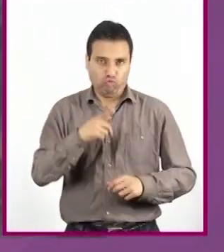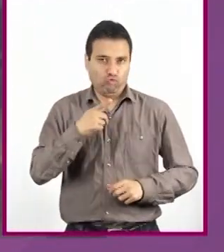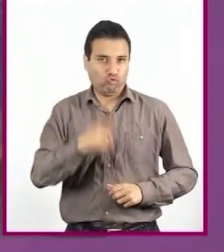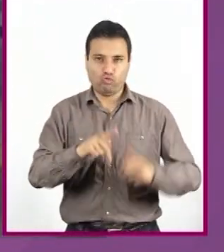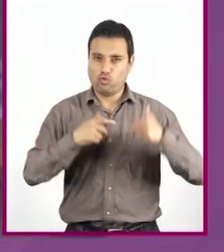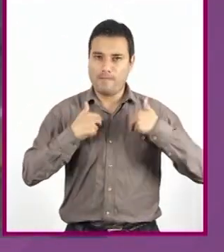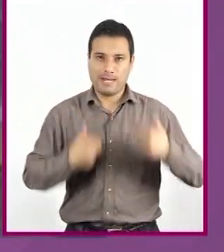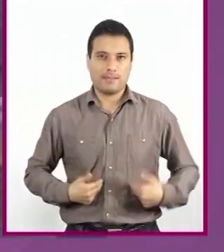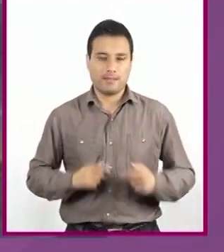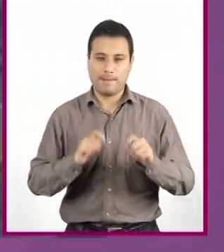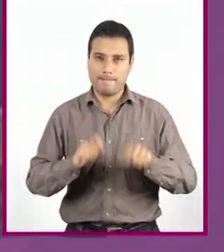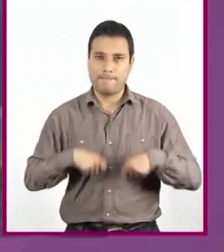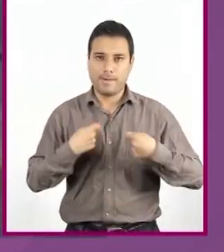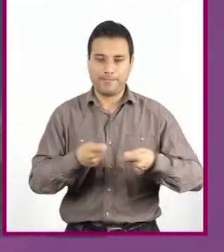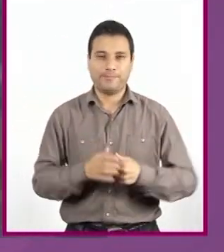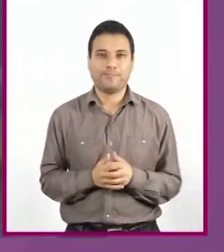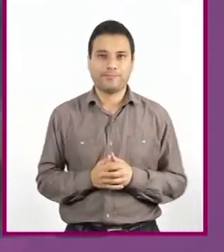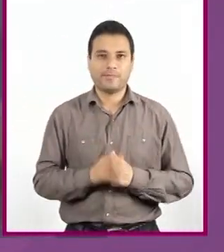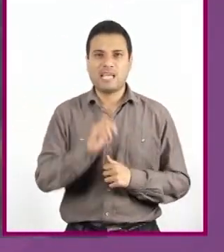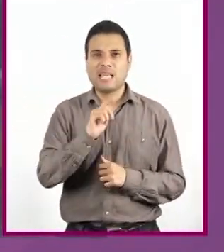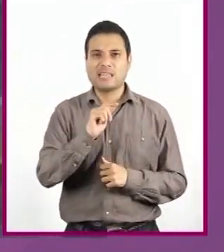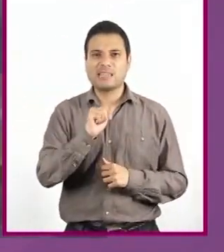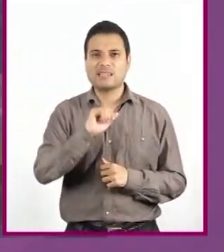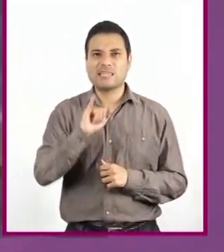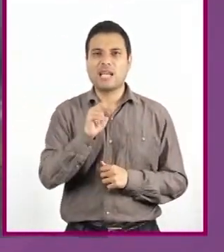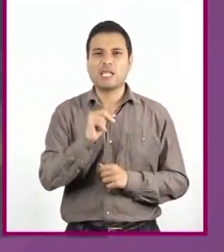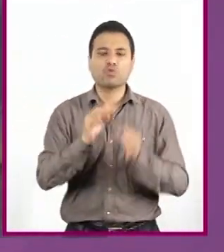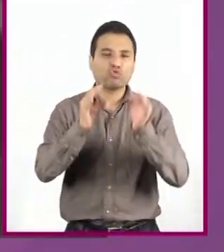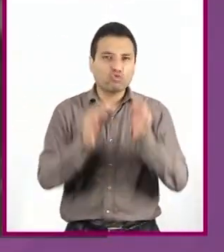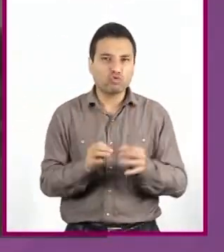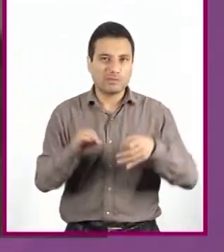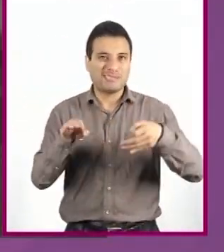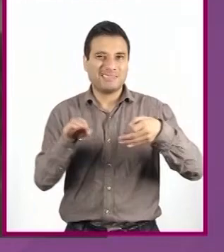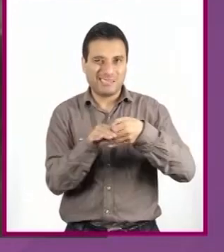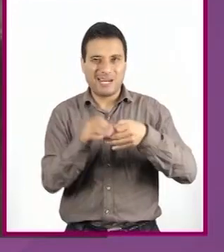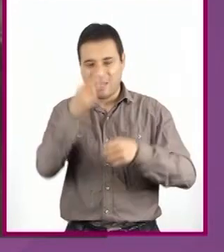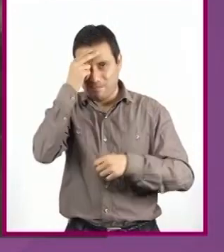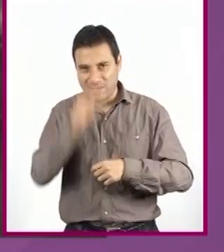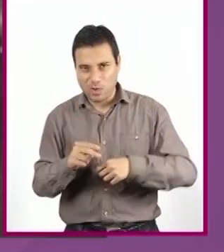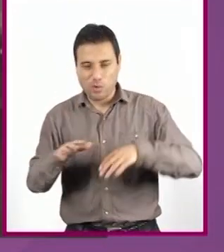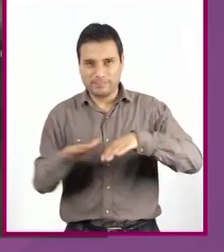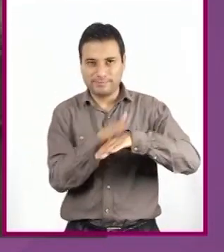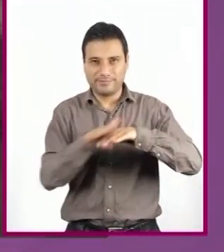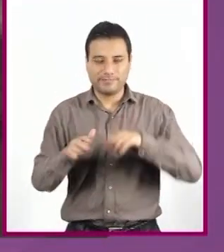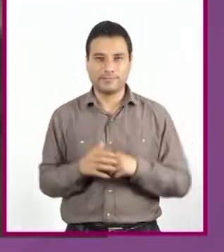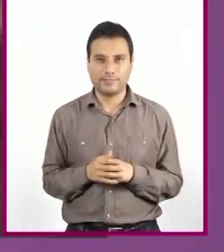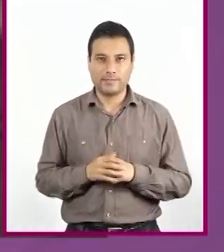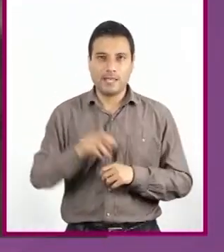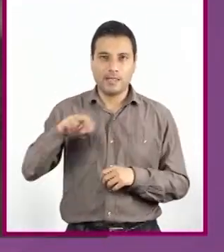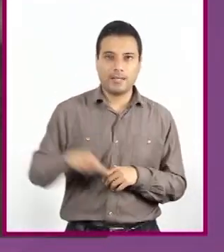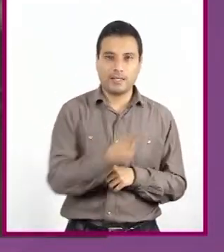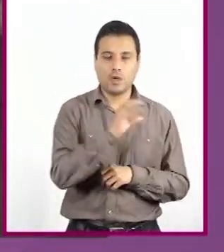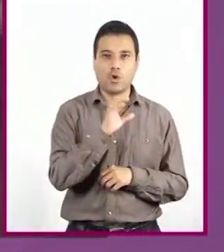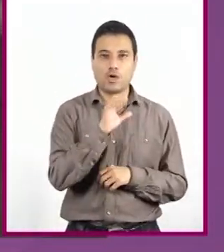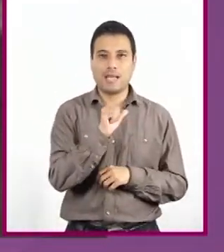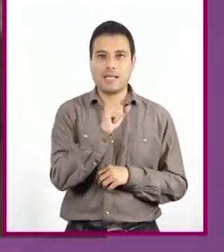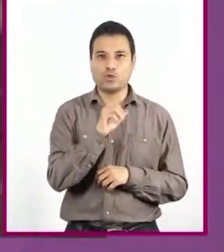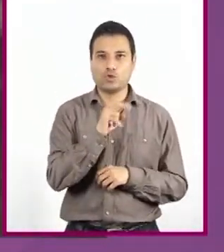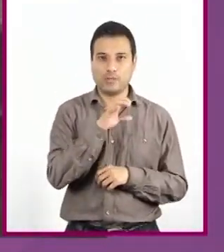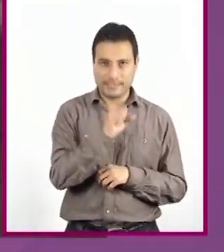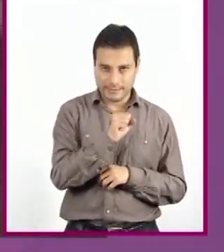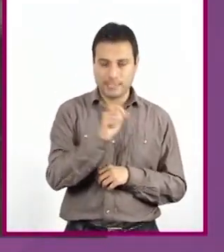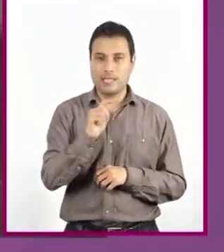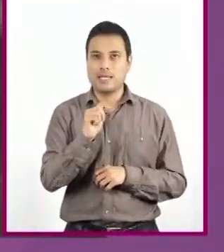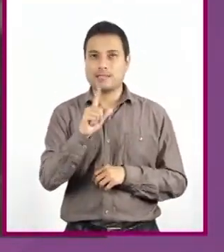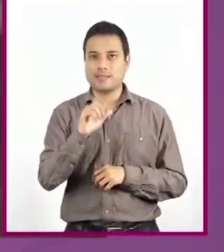Humanidad. El Tajín se ubica en la región de la costa del Golfo de México, entre las cuencas de los ríos Cazones y Tecolutla,